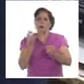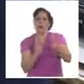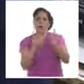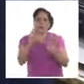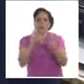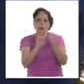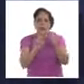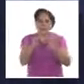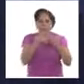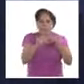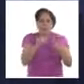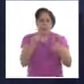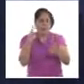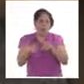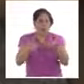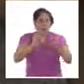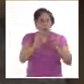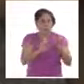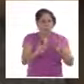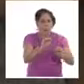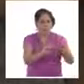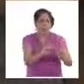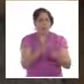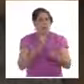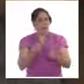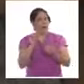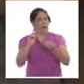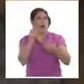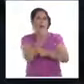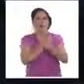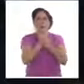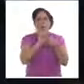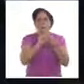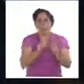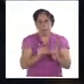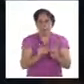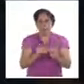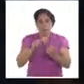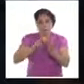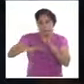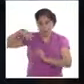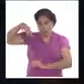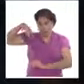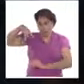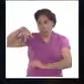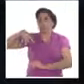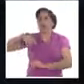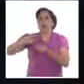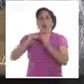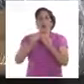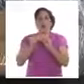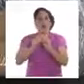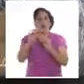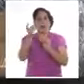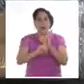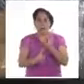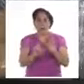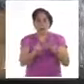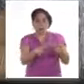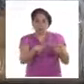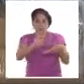reservas finitas y flujos renovables. En Pinar del Río, la empresa de componentes electrónicos Ernesto Che Guevara